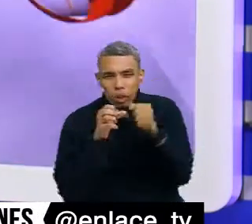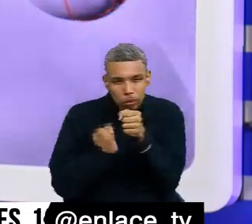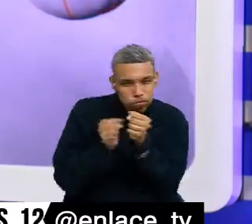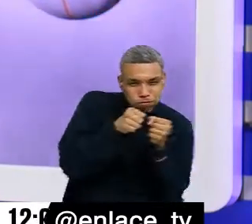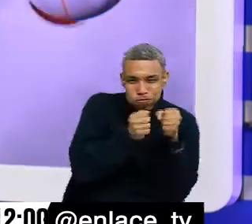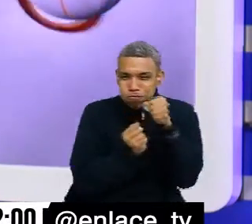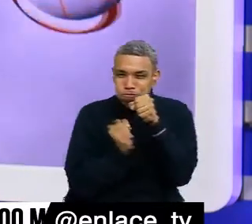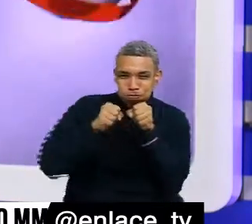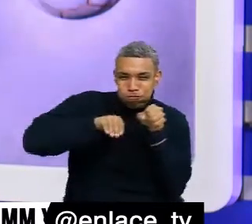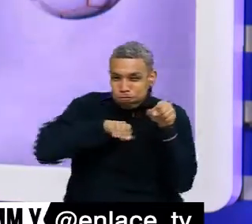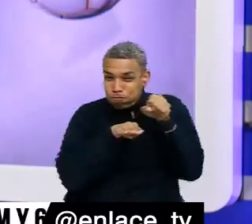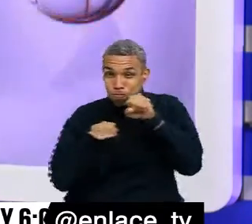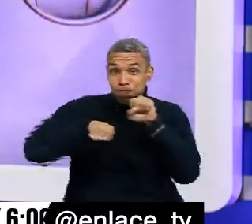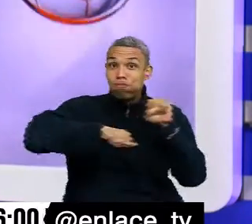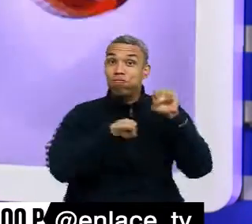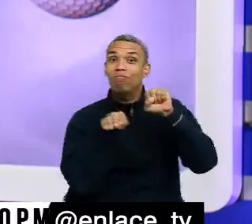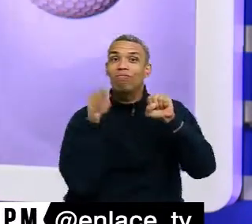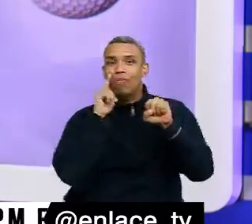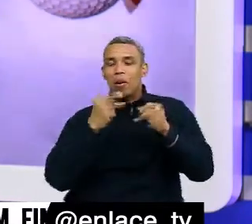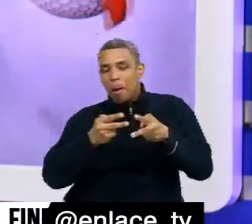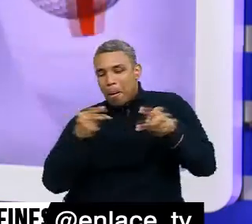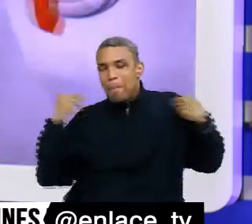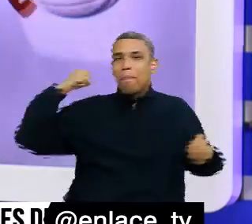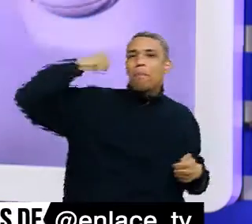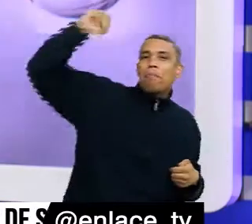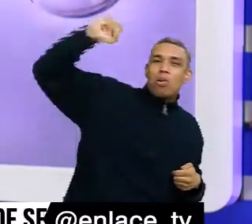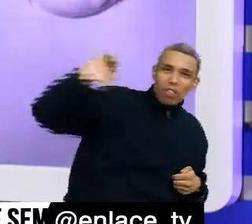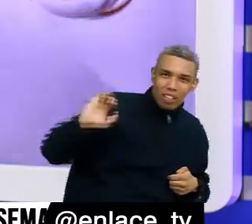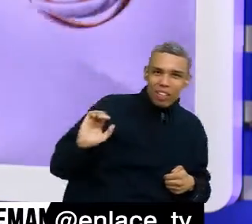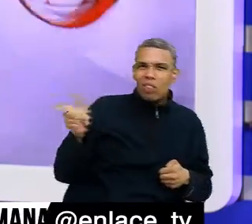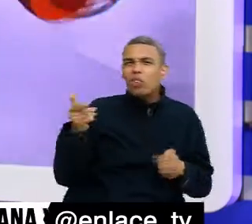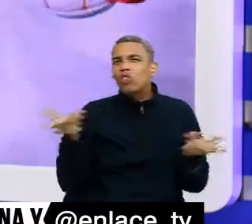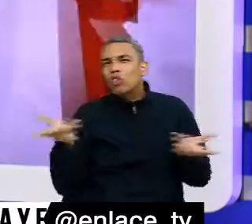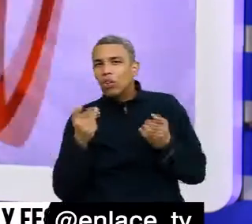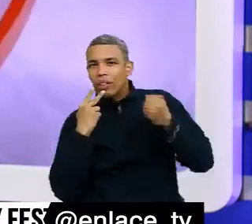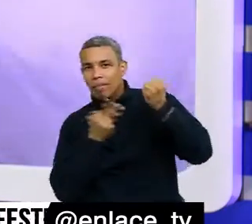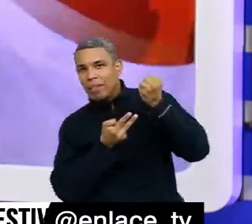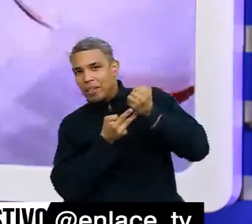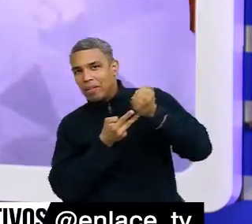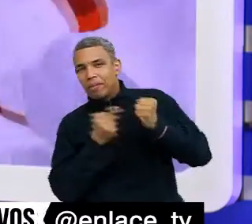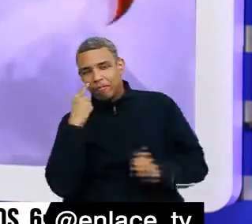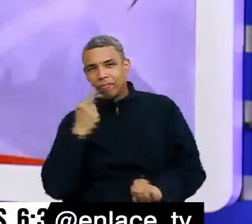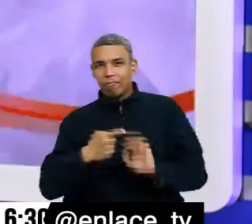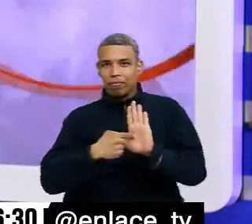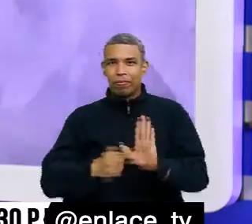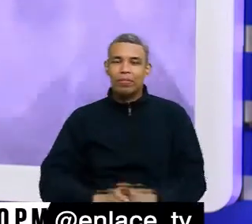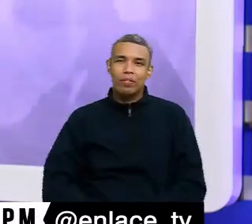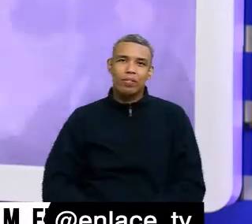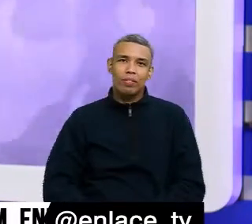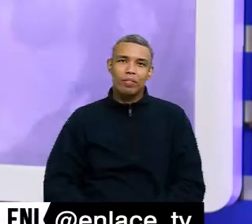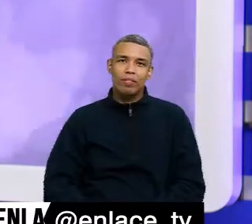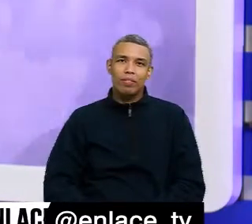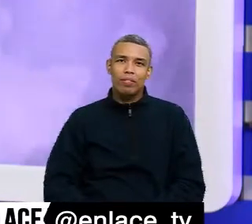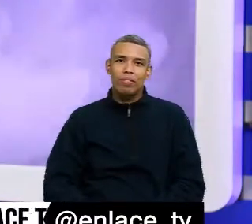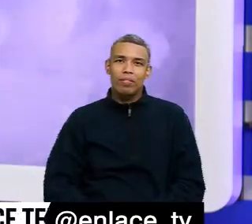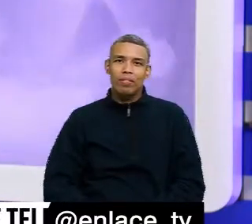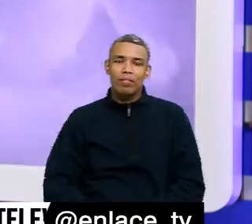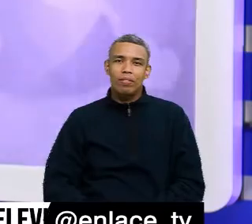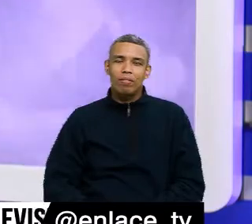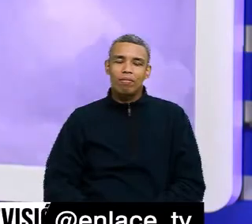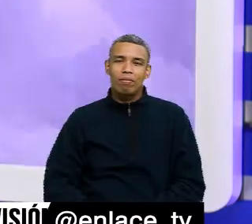hace 15 días había obtenido el tercer lugar en ese campeonato a nivel nacional. Piloto barranqueño de CARS que se destaca a